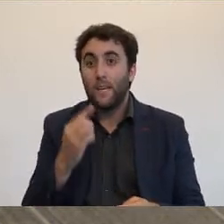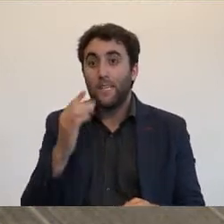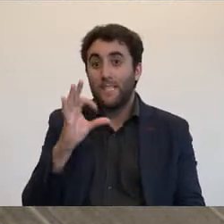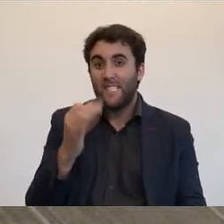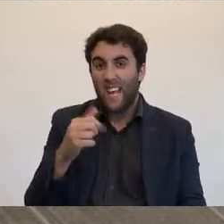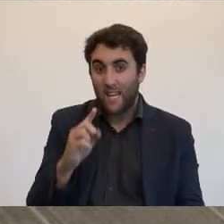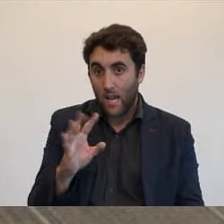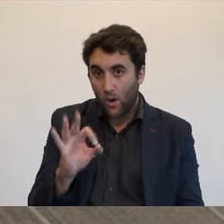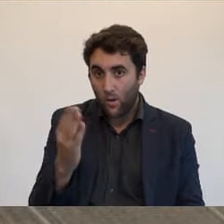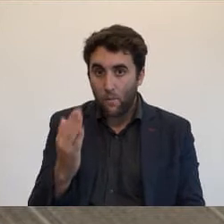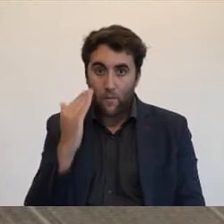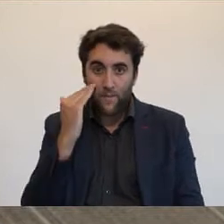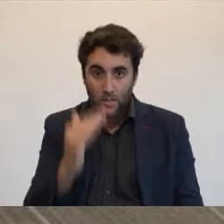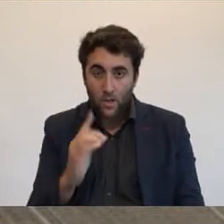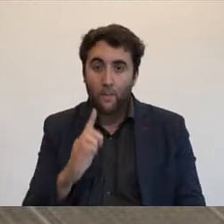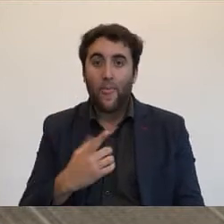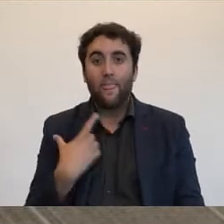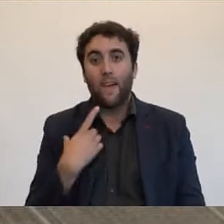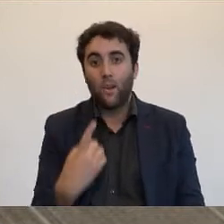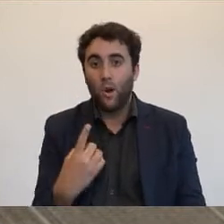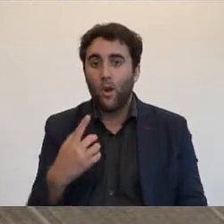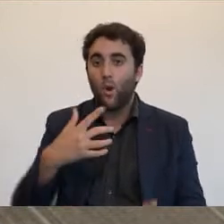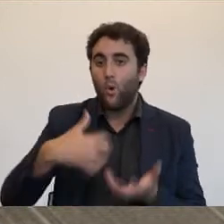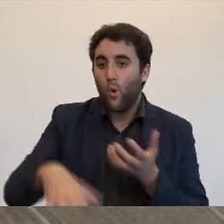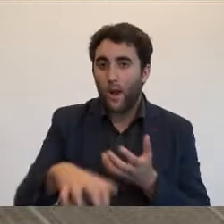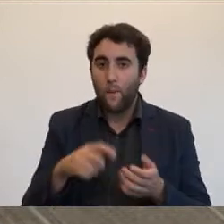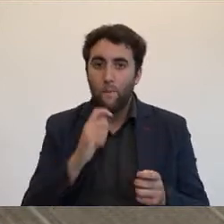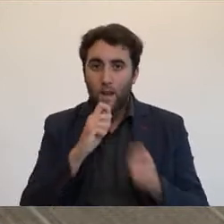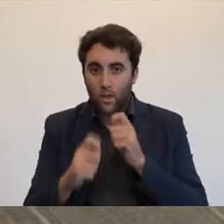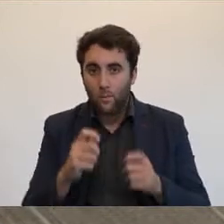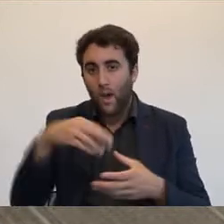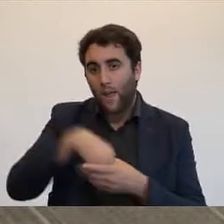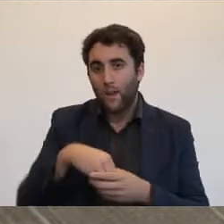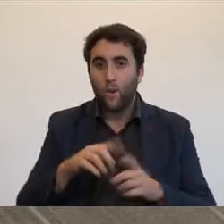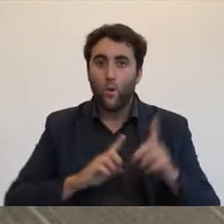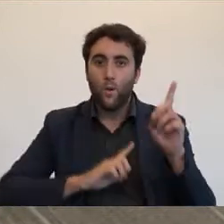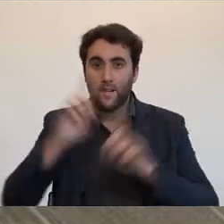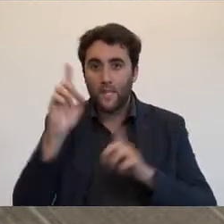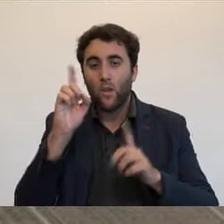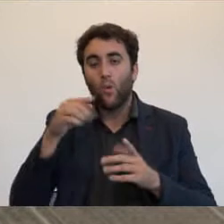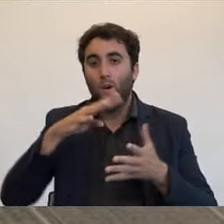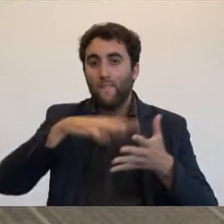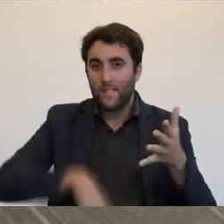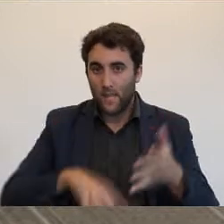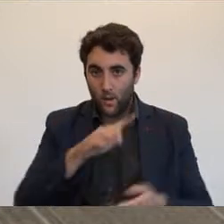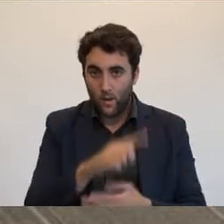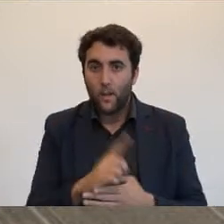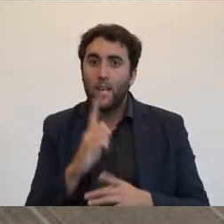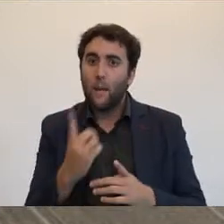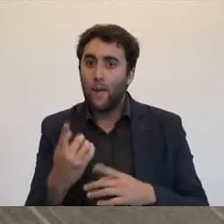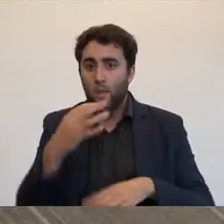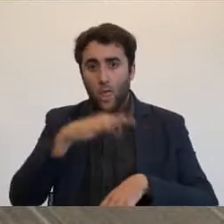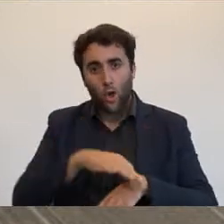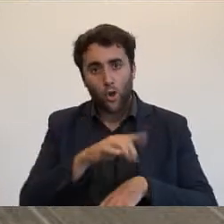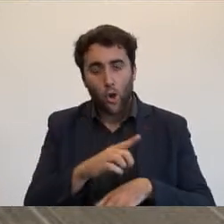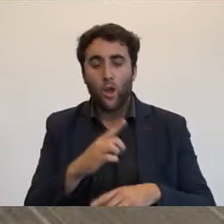y director del Departamento de Periodismo y Ciencias de la Comunicación de la Universidad Autónoma de Barcelona, es doctor